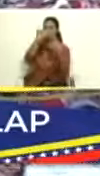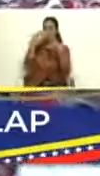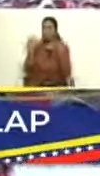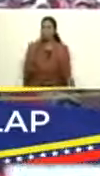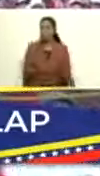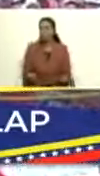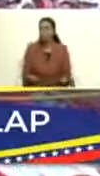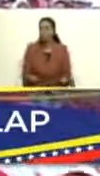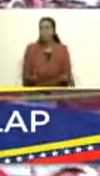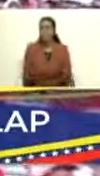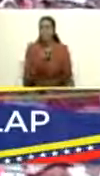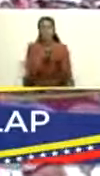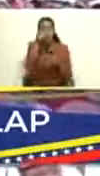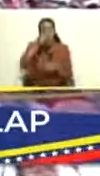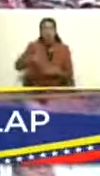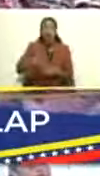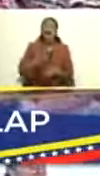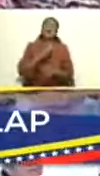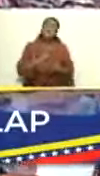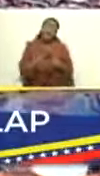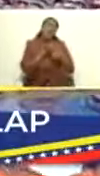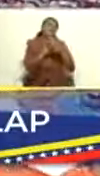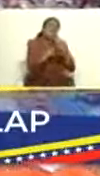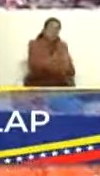Y buena parte del pueblo les creyó.